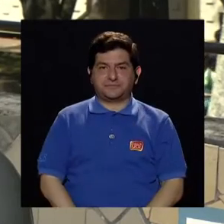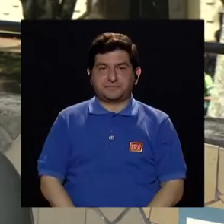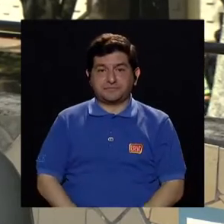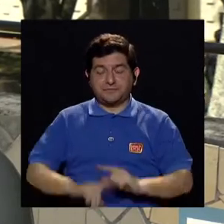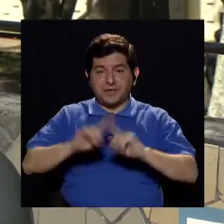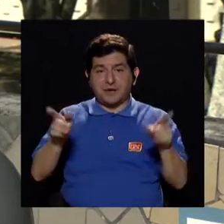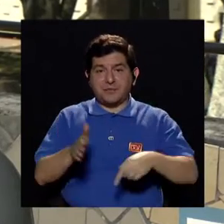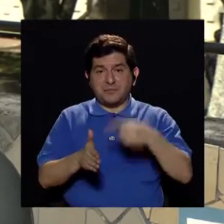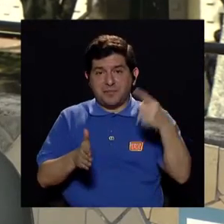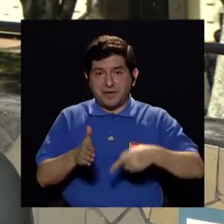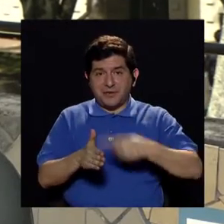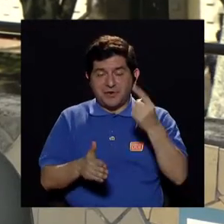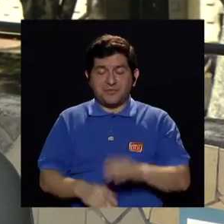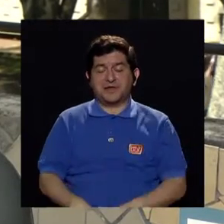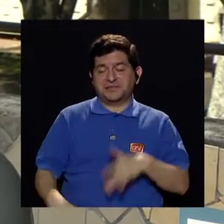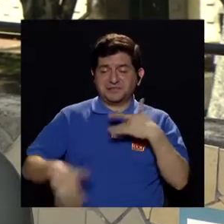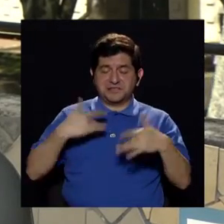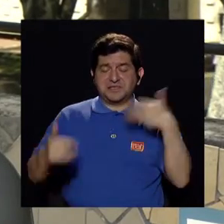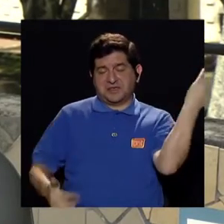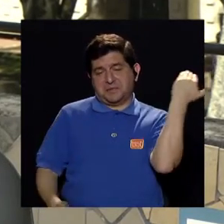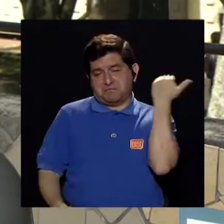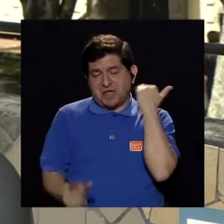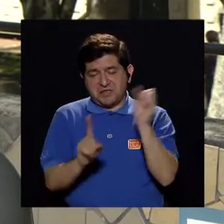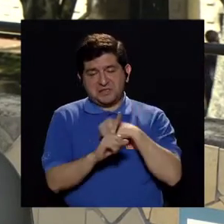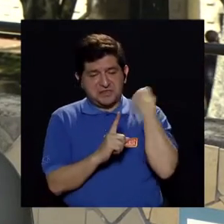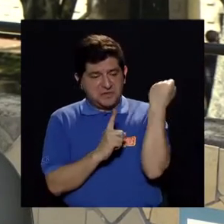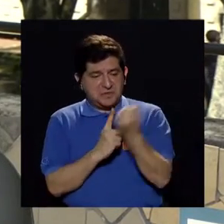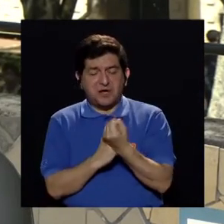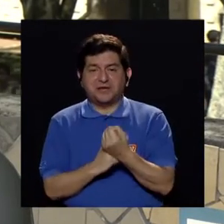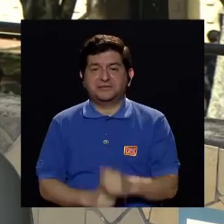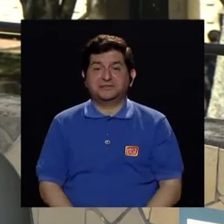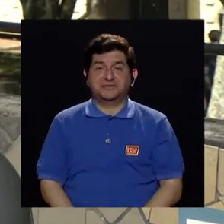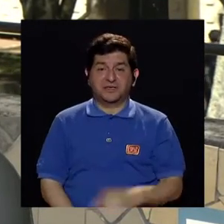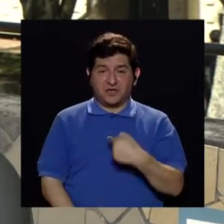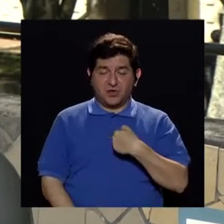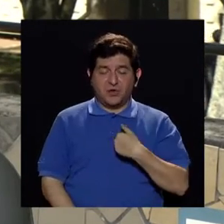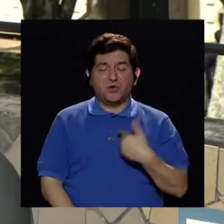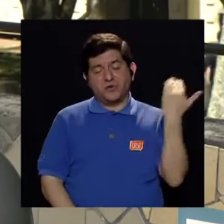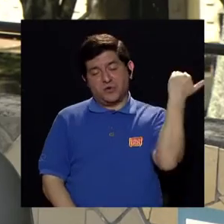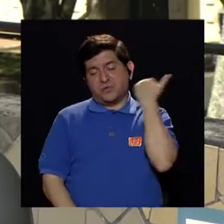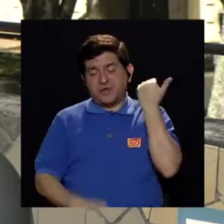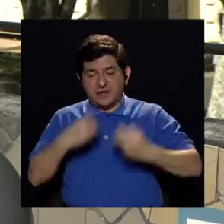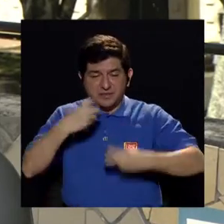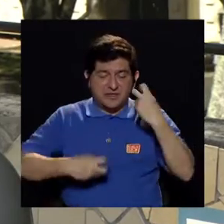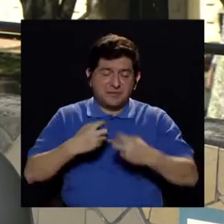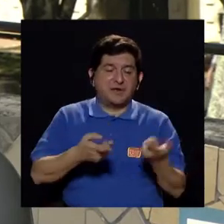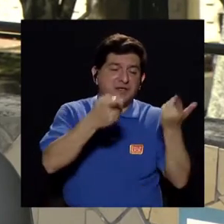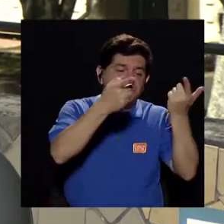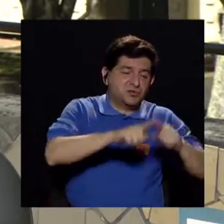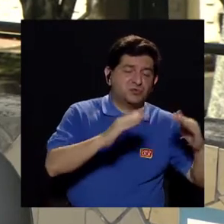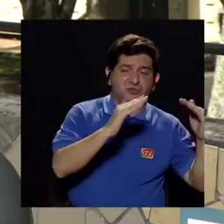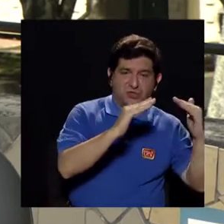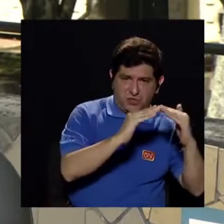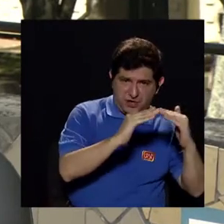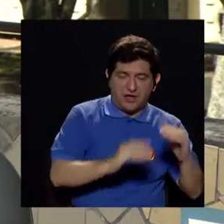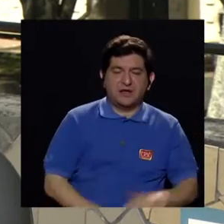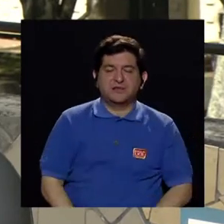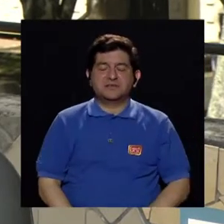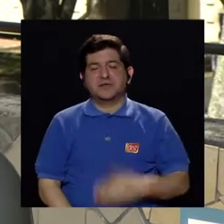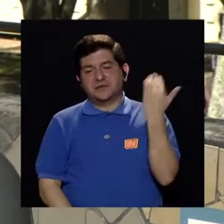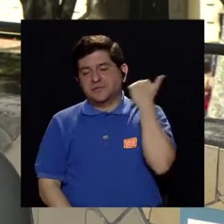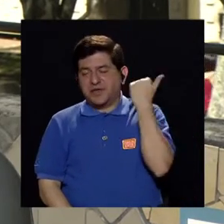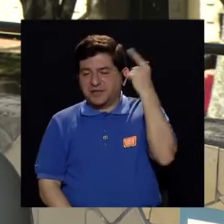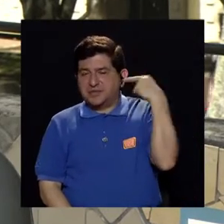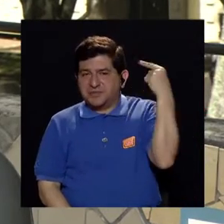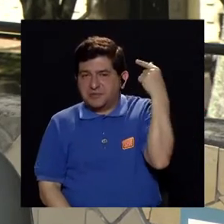pasa es que a veces nos sentimos víctimas de nuestras circunstancias y cuando somos víctimas del problema que pasó en la casa, víctimas del